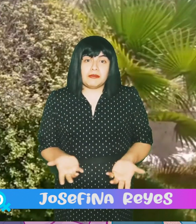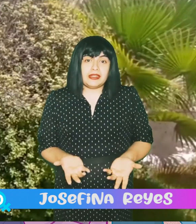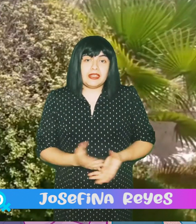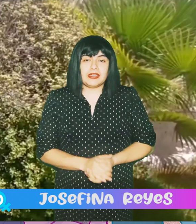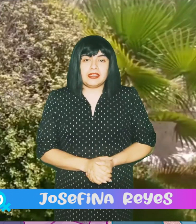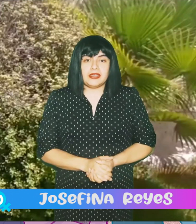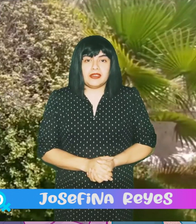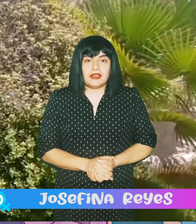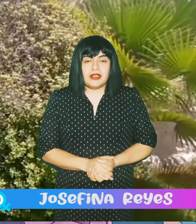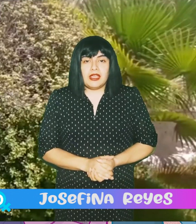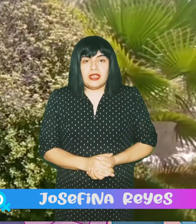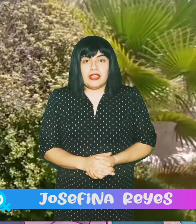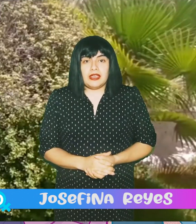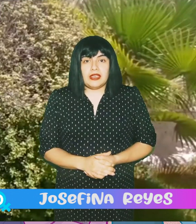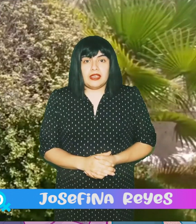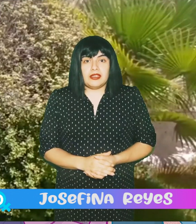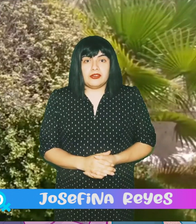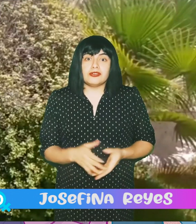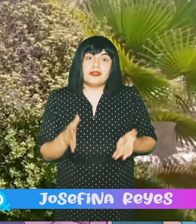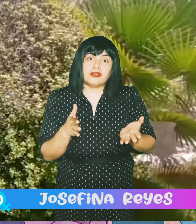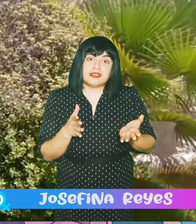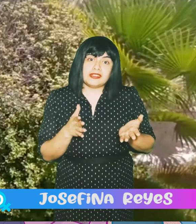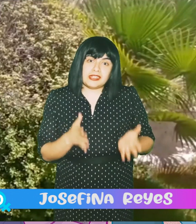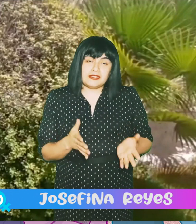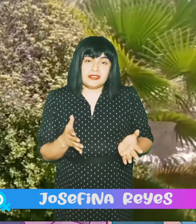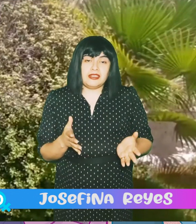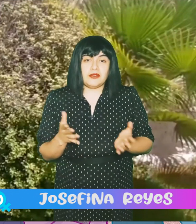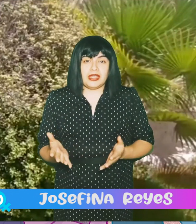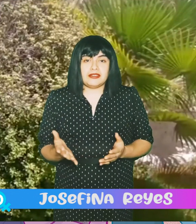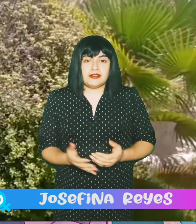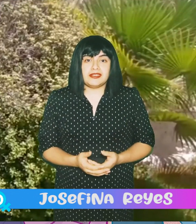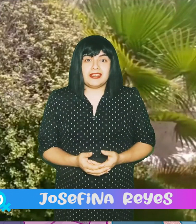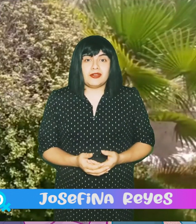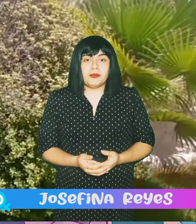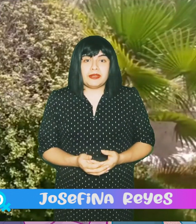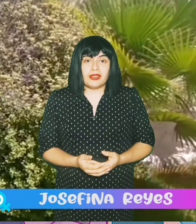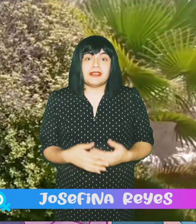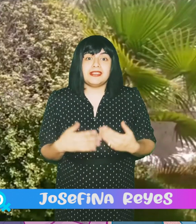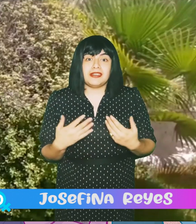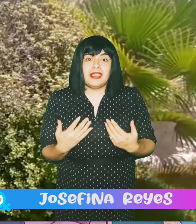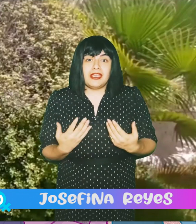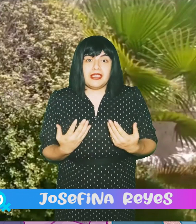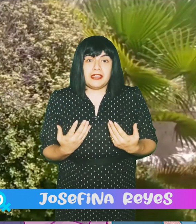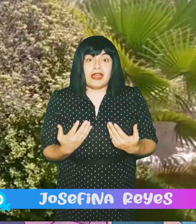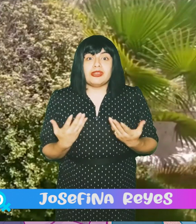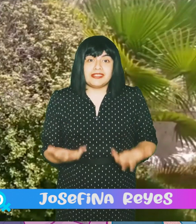distintas problemáticas que tienen que ver no solo con ser trans y no binario, sino que serlo, pero además